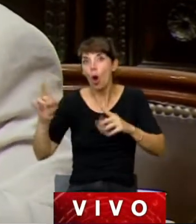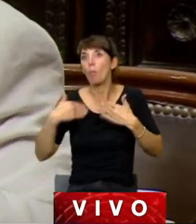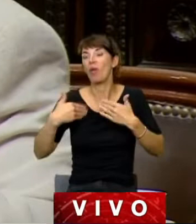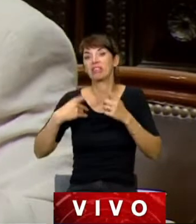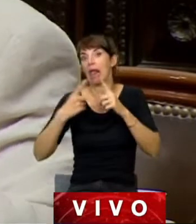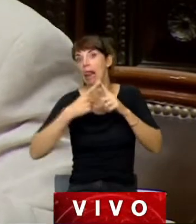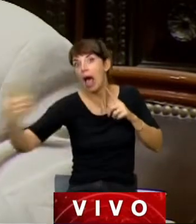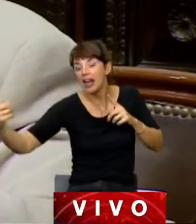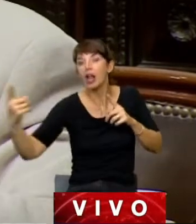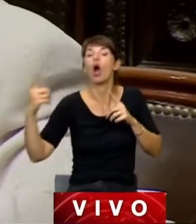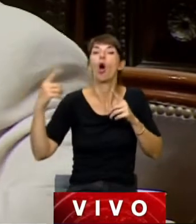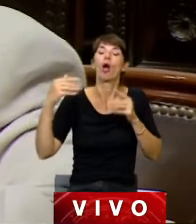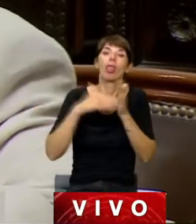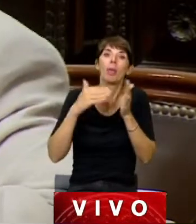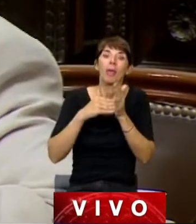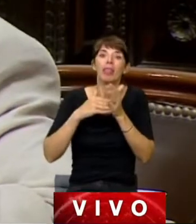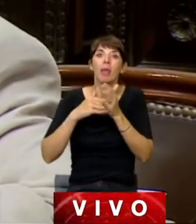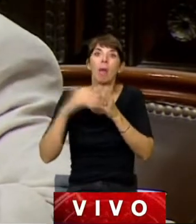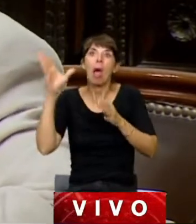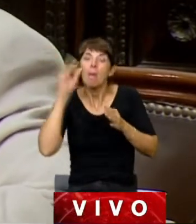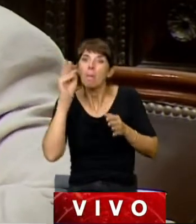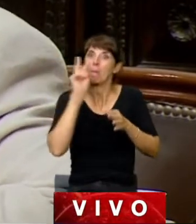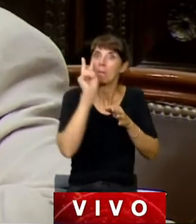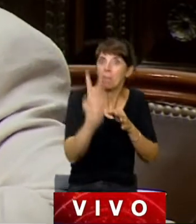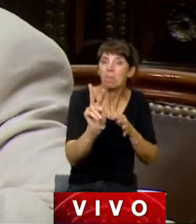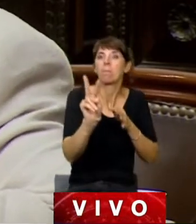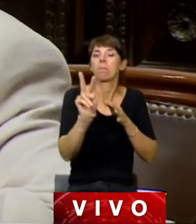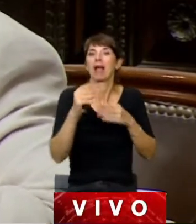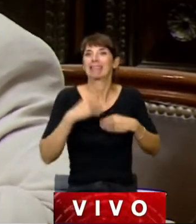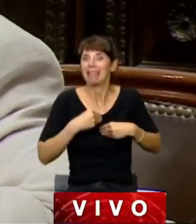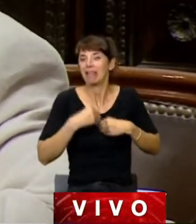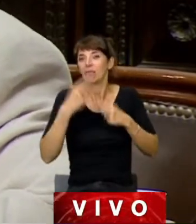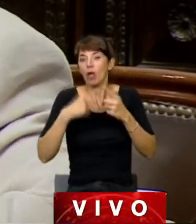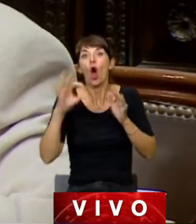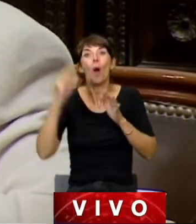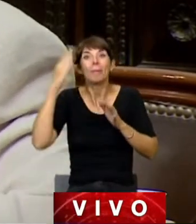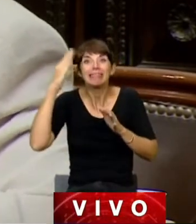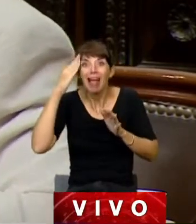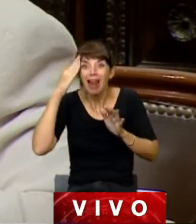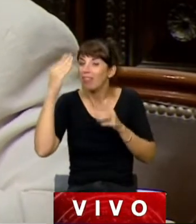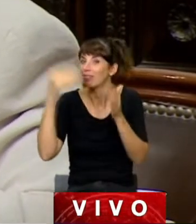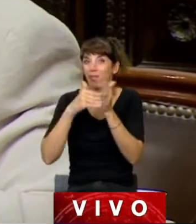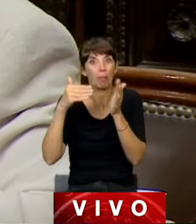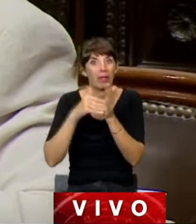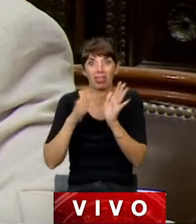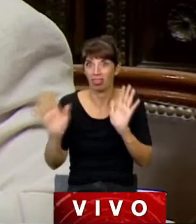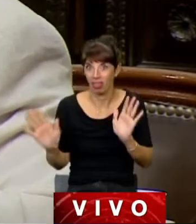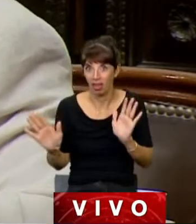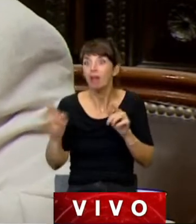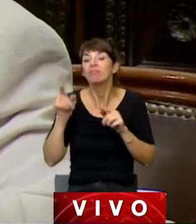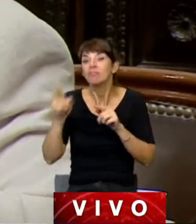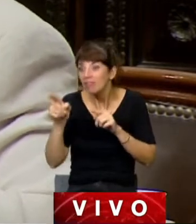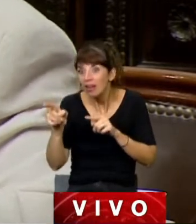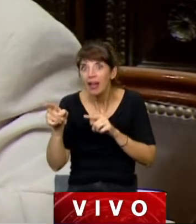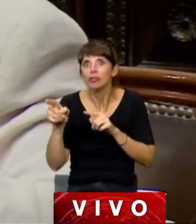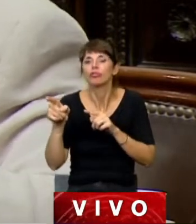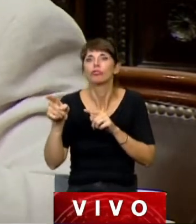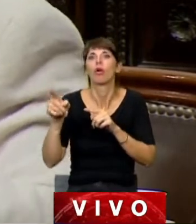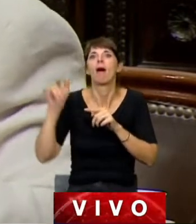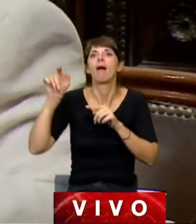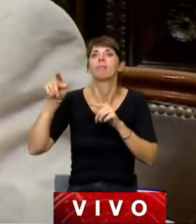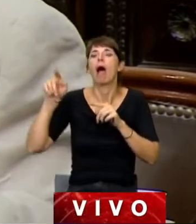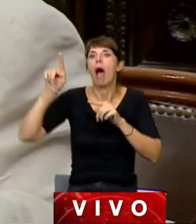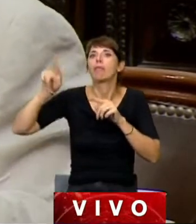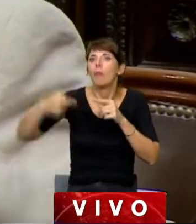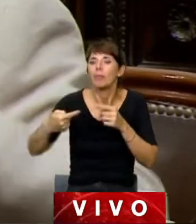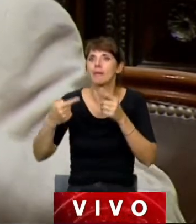ser sensorial, que puede ser mental, y que de alguna manera implica desventajas considerables respecto de lo